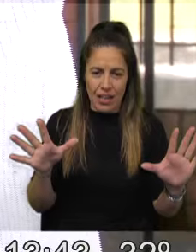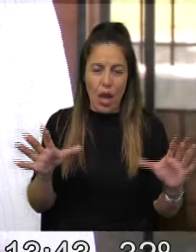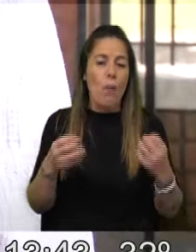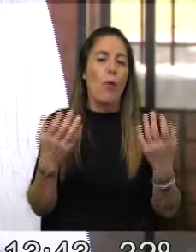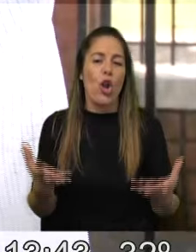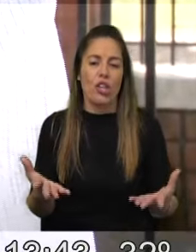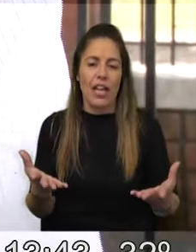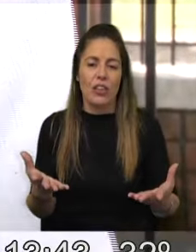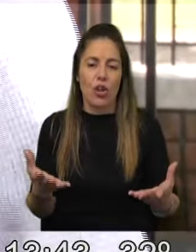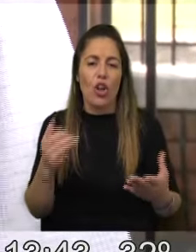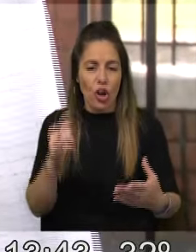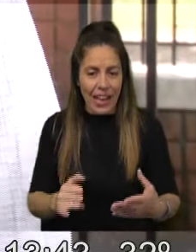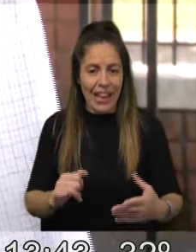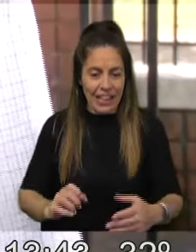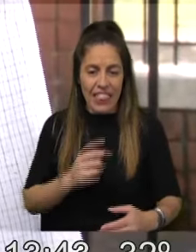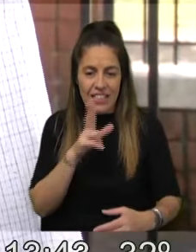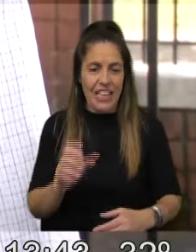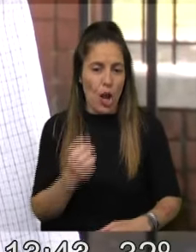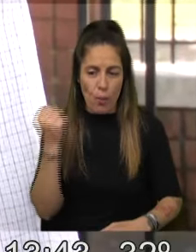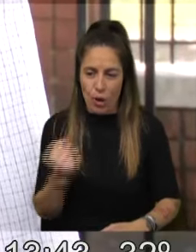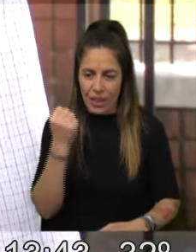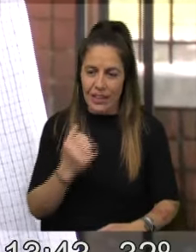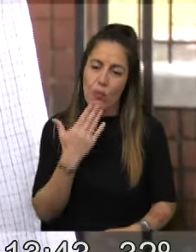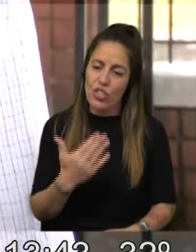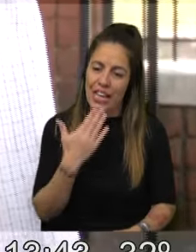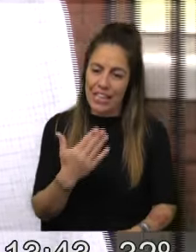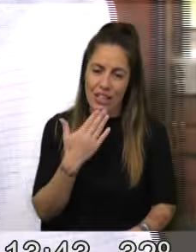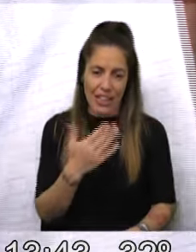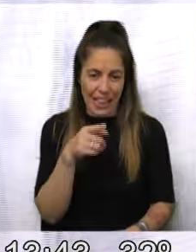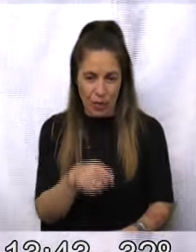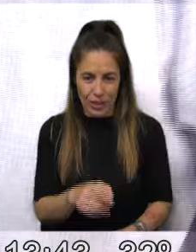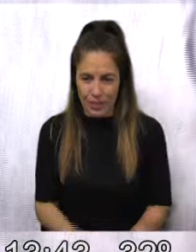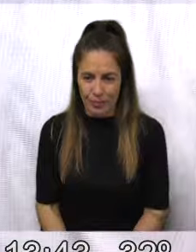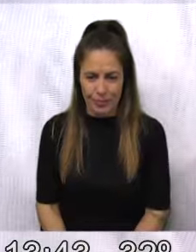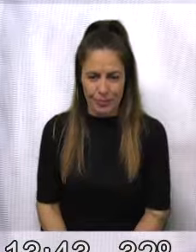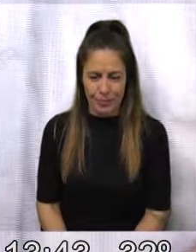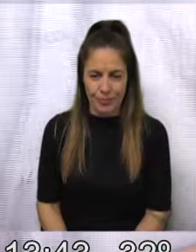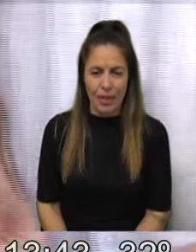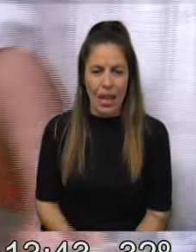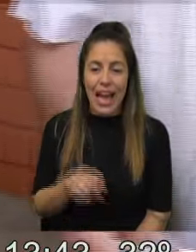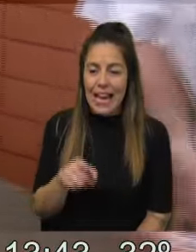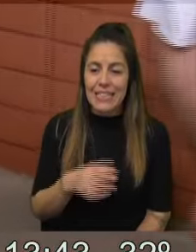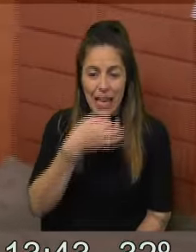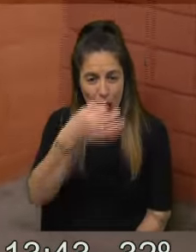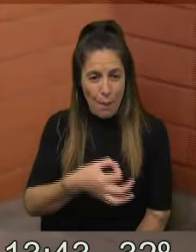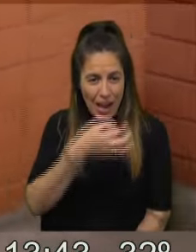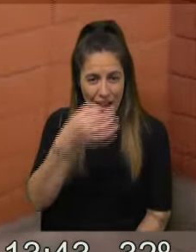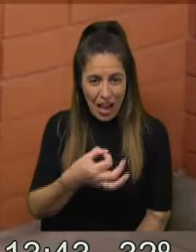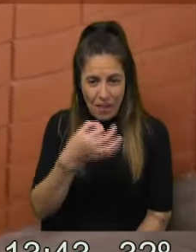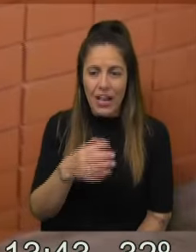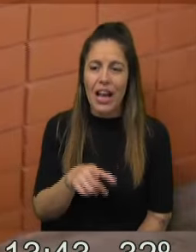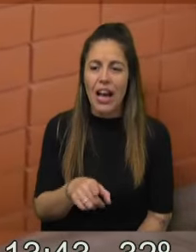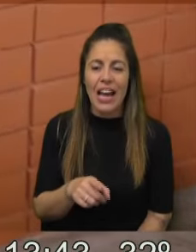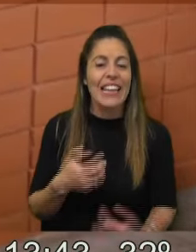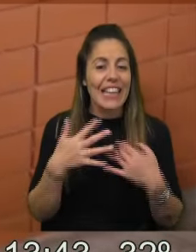lo tanto, es lo que hay que resaltar. Muchísimas gracias, Javier. Yo te agradezco a ti. Bueno, Rosina, allí pasaba la palabra de Javier